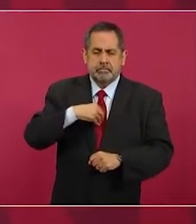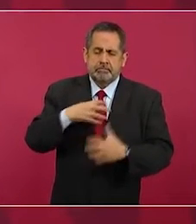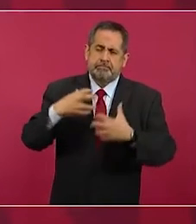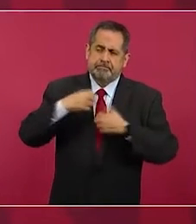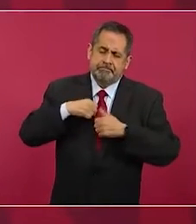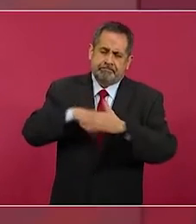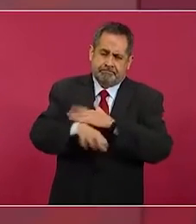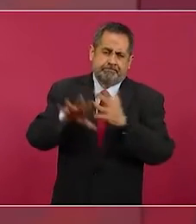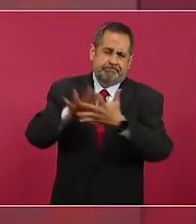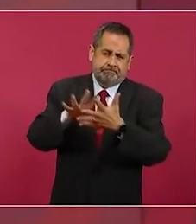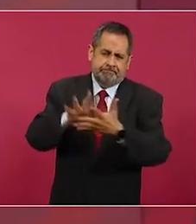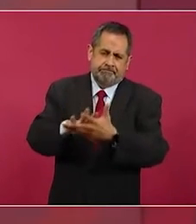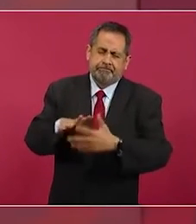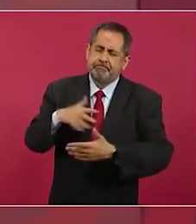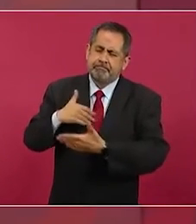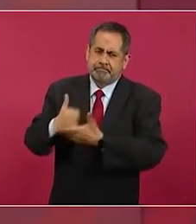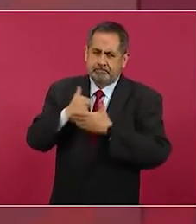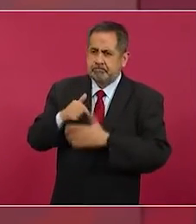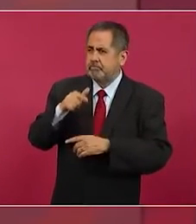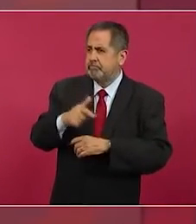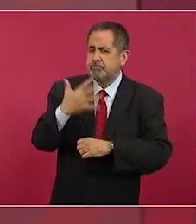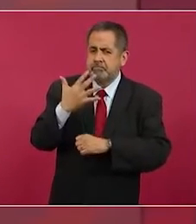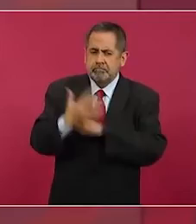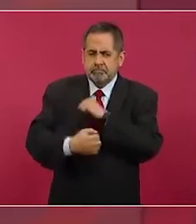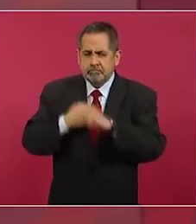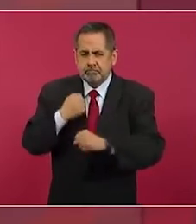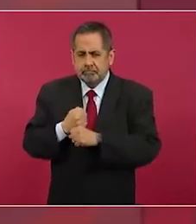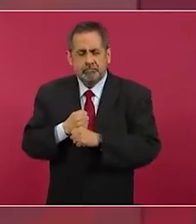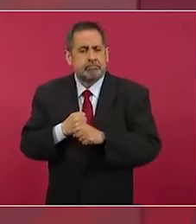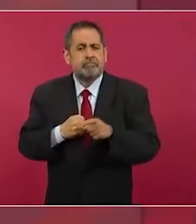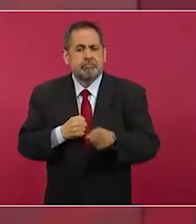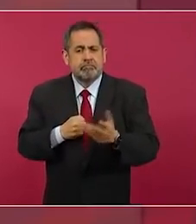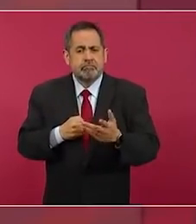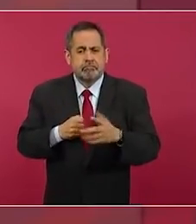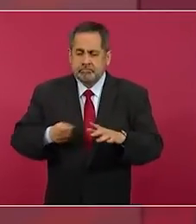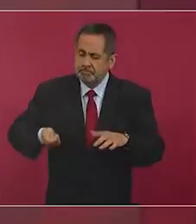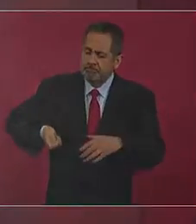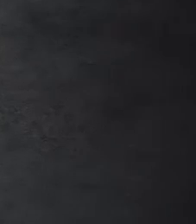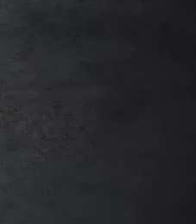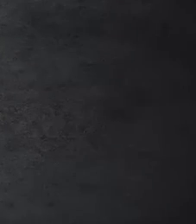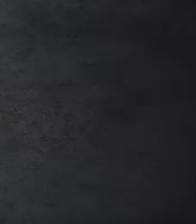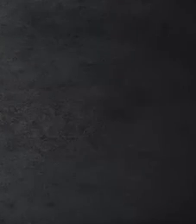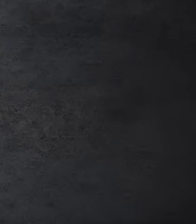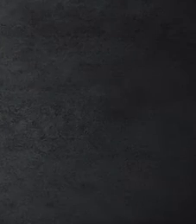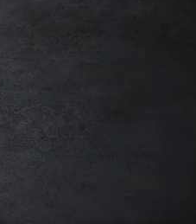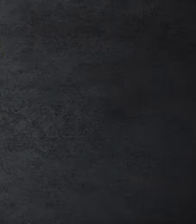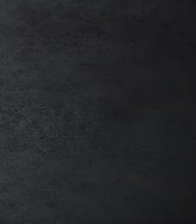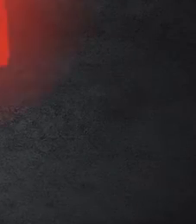y lleva 5 años y no lo sentencian.